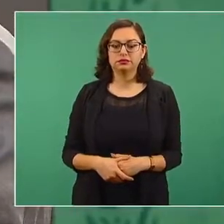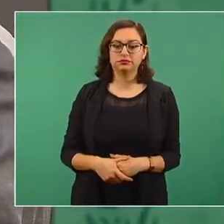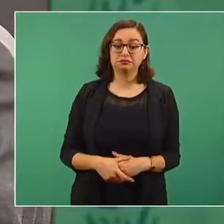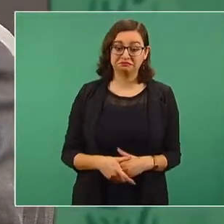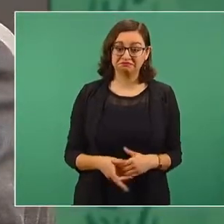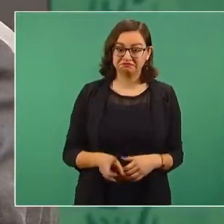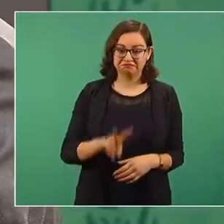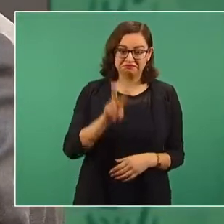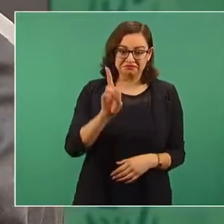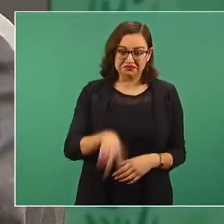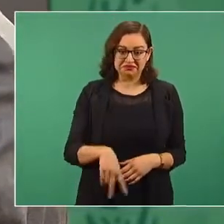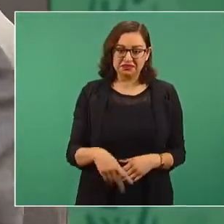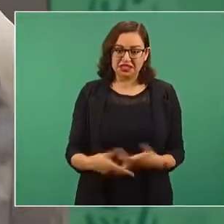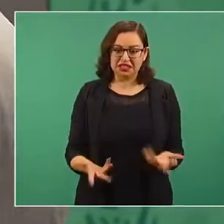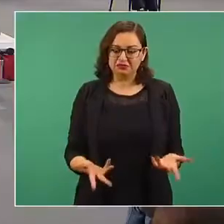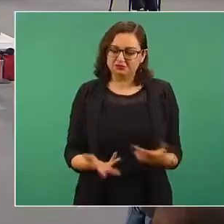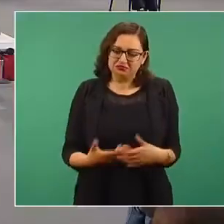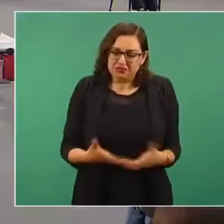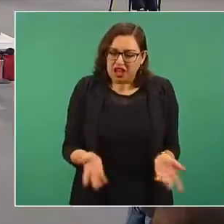predecibles, pues.